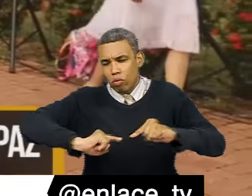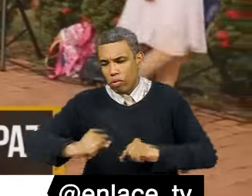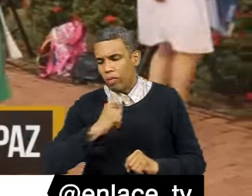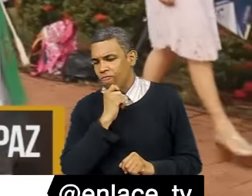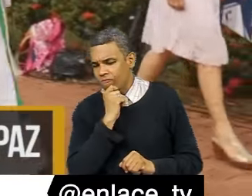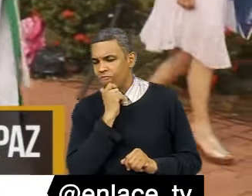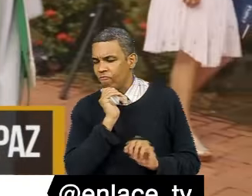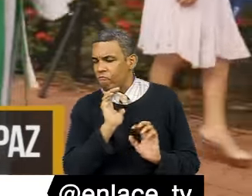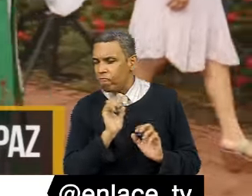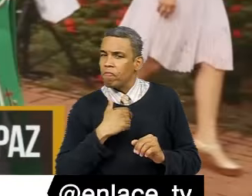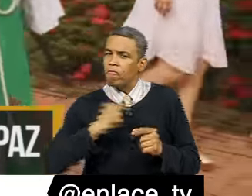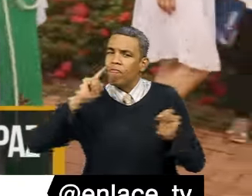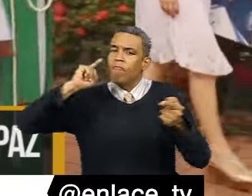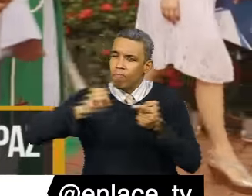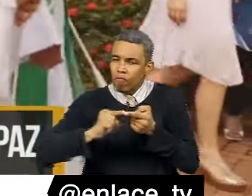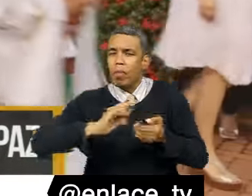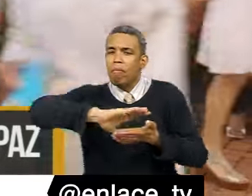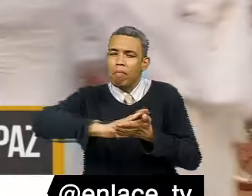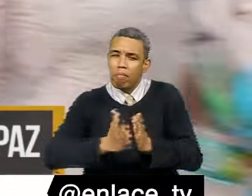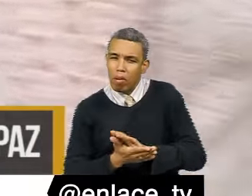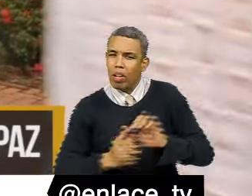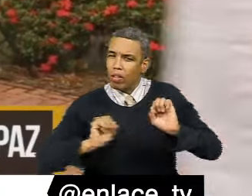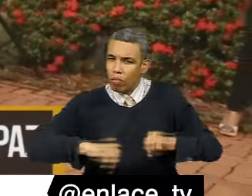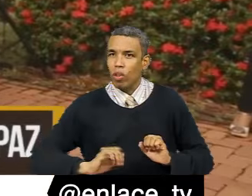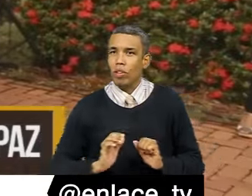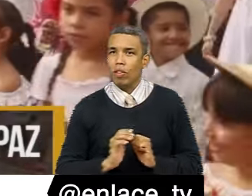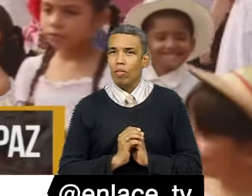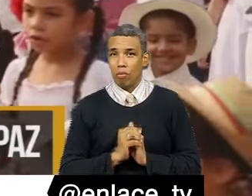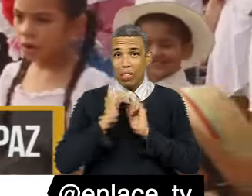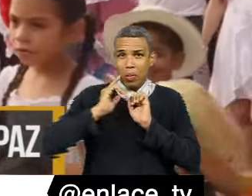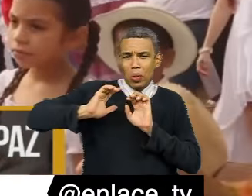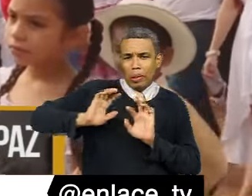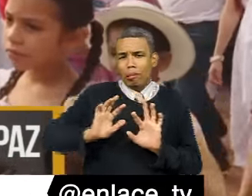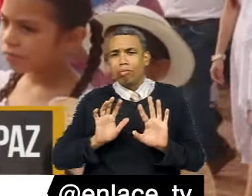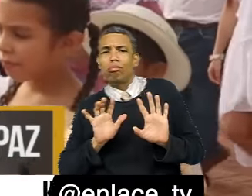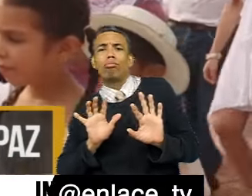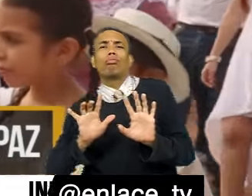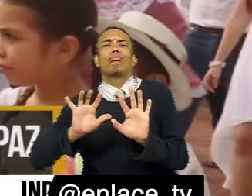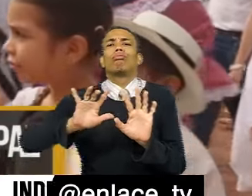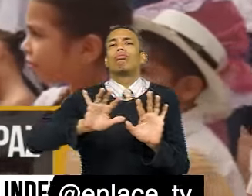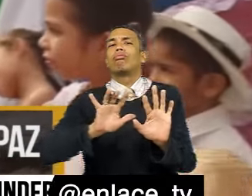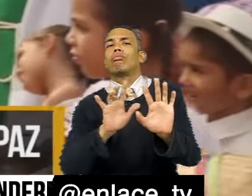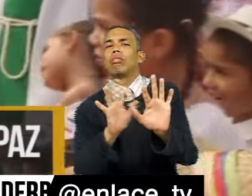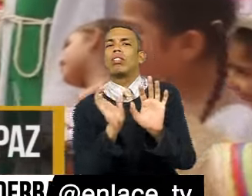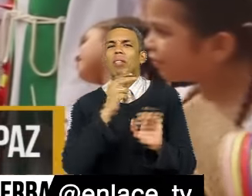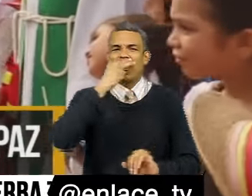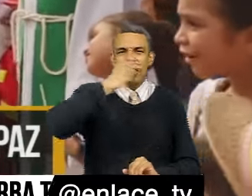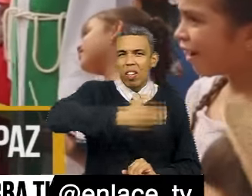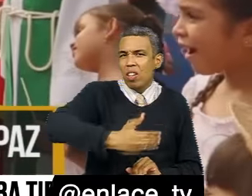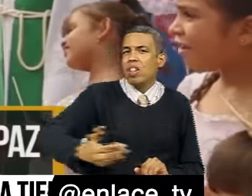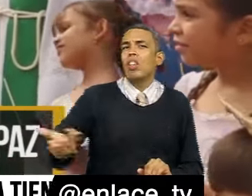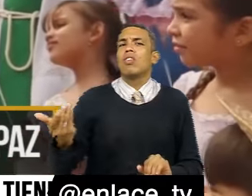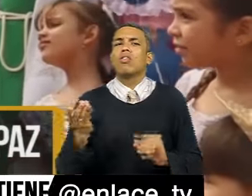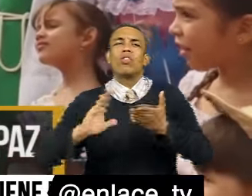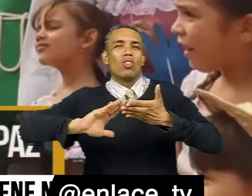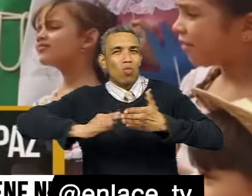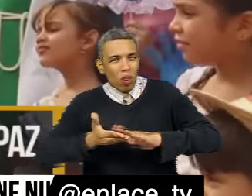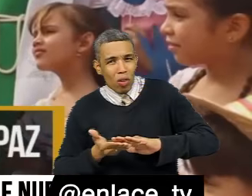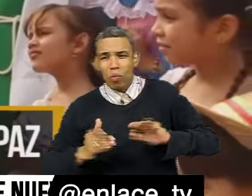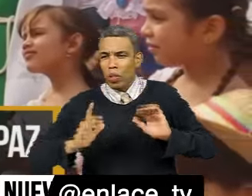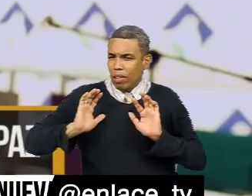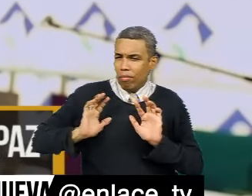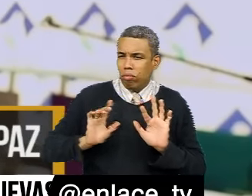contempla cada uno de los acuerdos y las cuales fueron recorridas por líderes religiosos, comunidad educativa y niños de la ciudad, se dieron inicio a las actividades